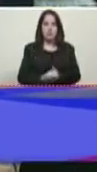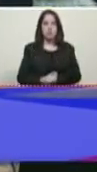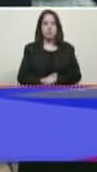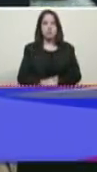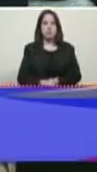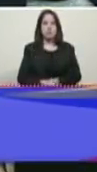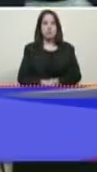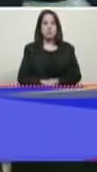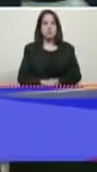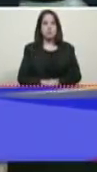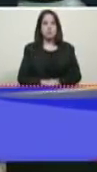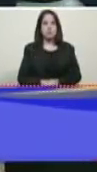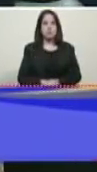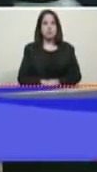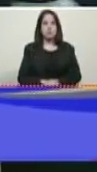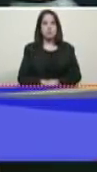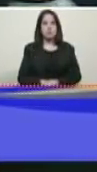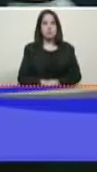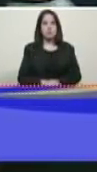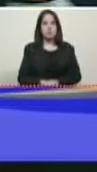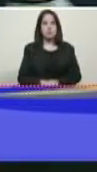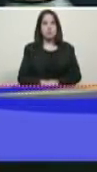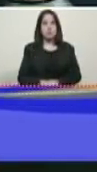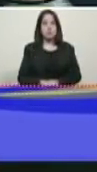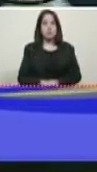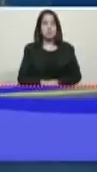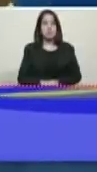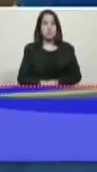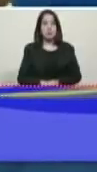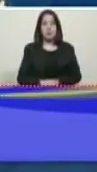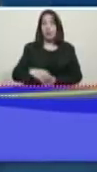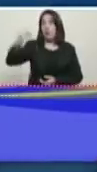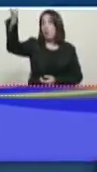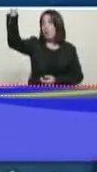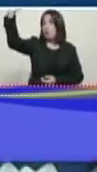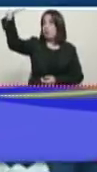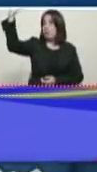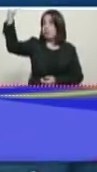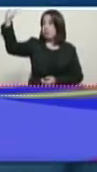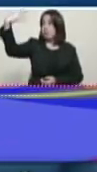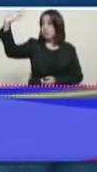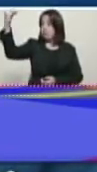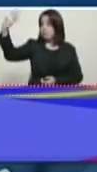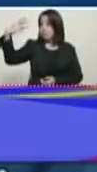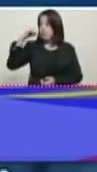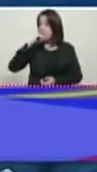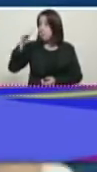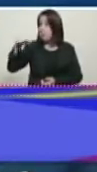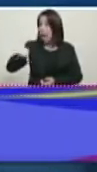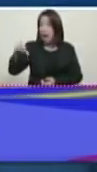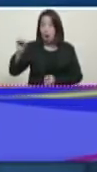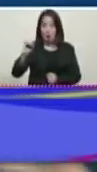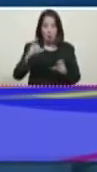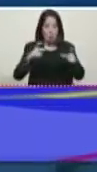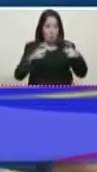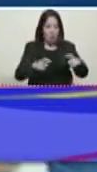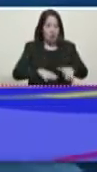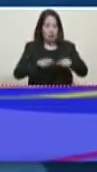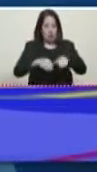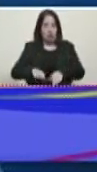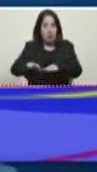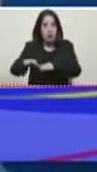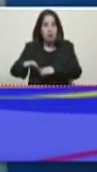cuando se va cuando se va un semáforo o hay un hueco o cualquier elemento